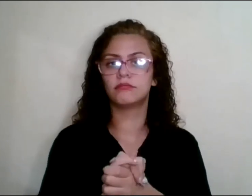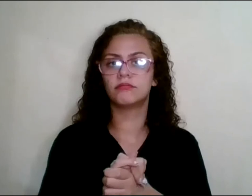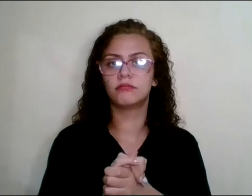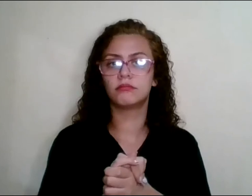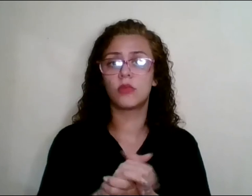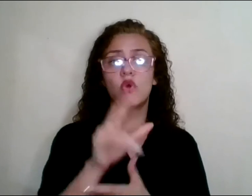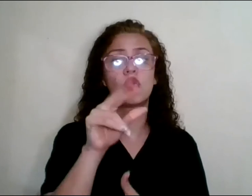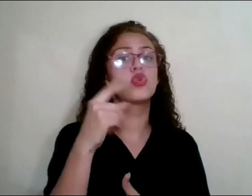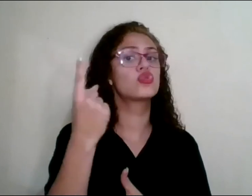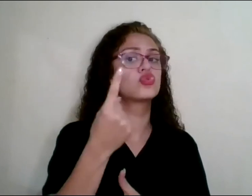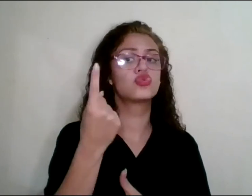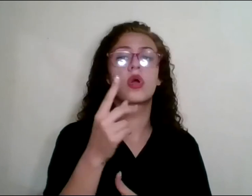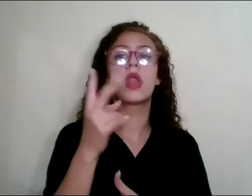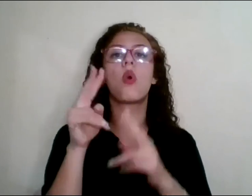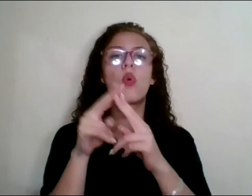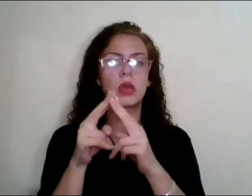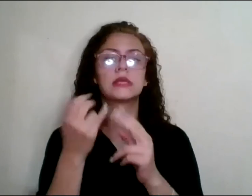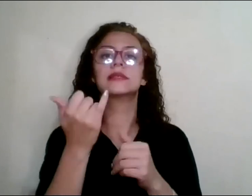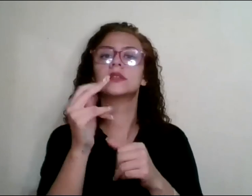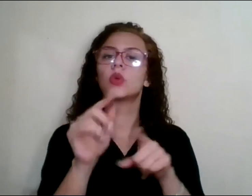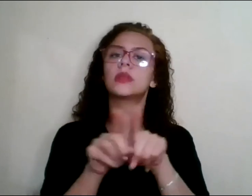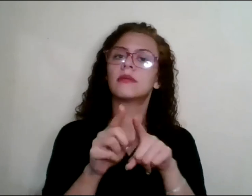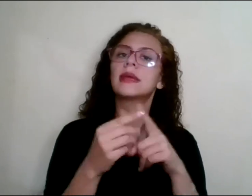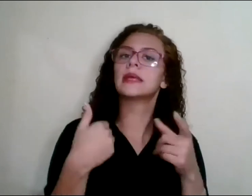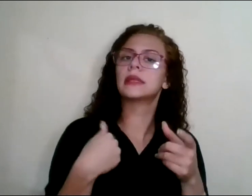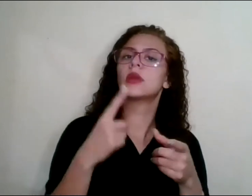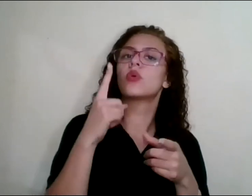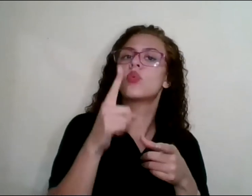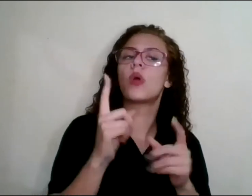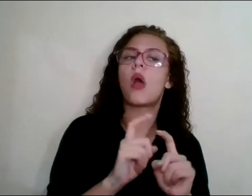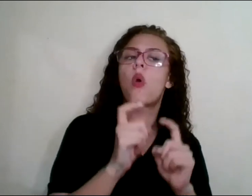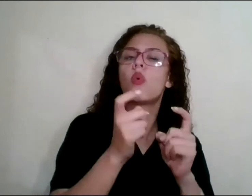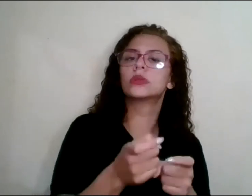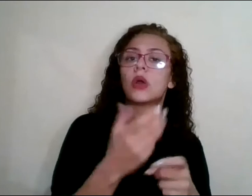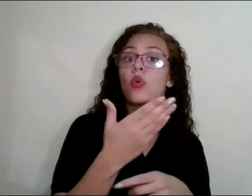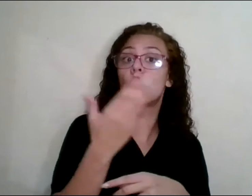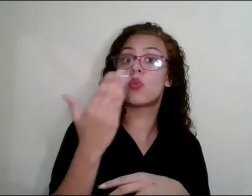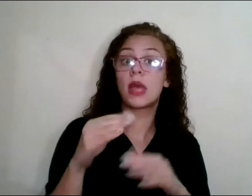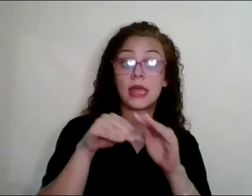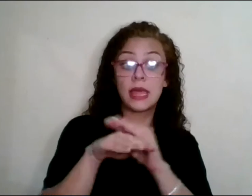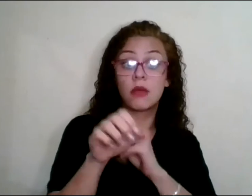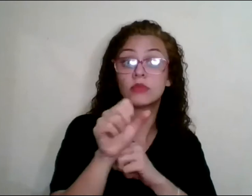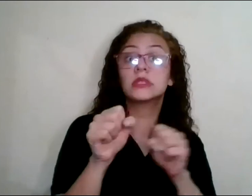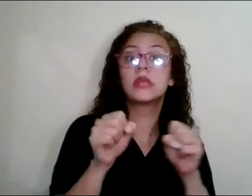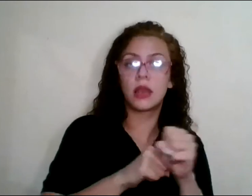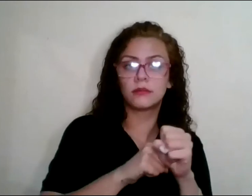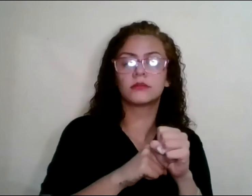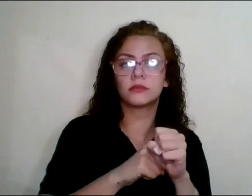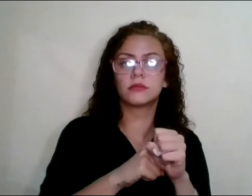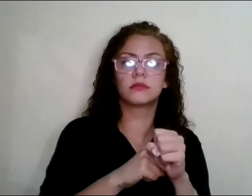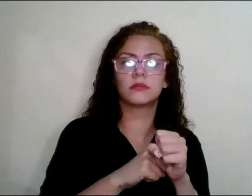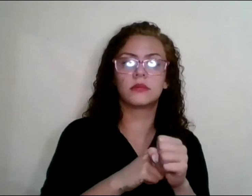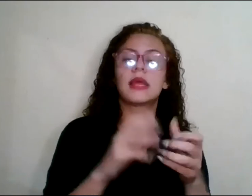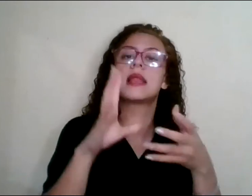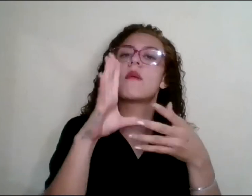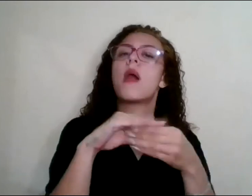No solamente la vamos a conocer, sino que vamos a tener también una consigna que cuando entremos a las salas les vamos a